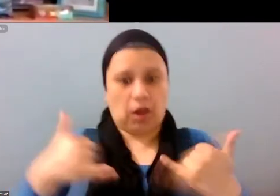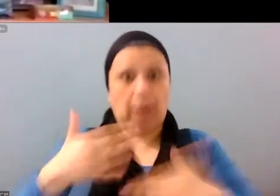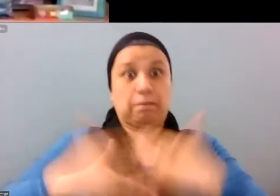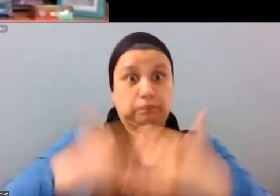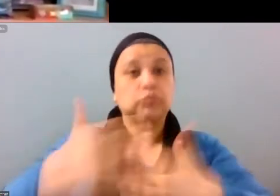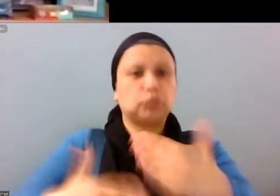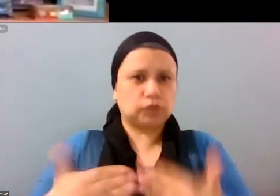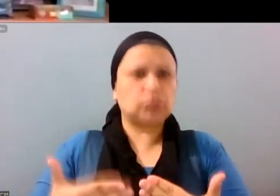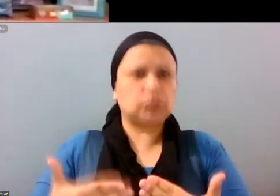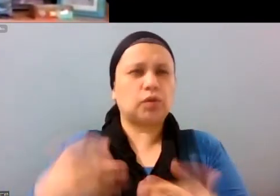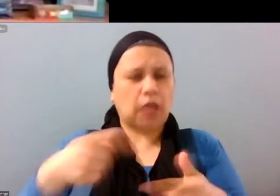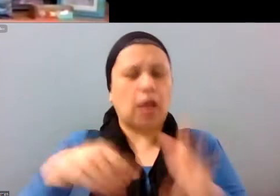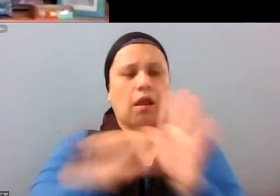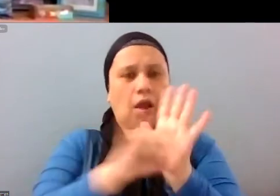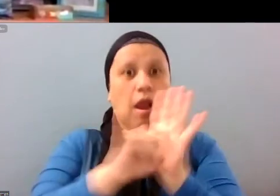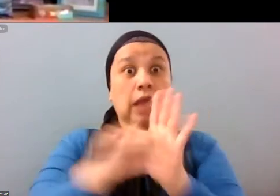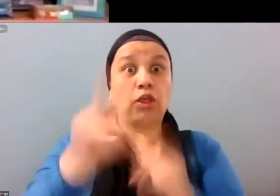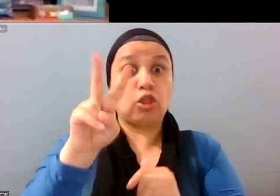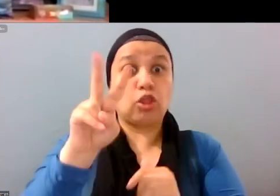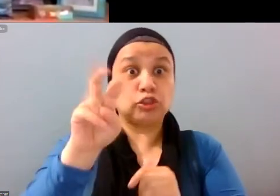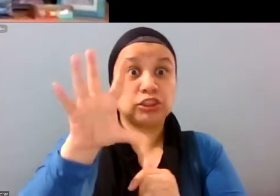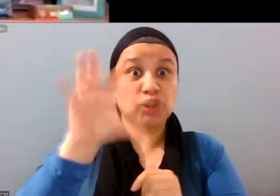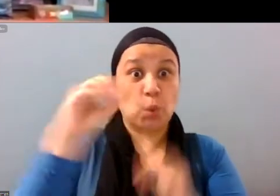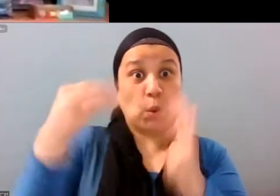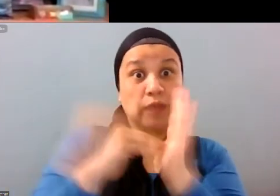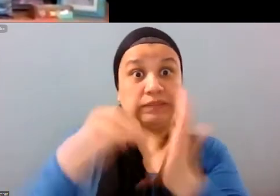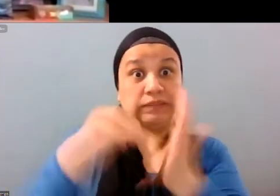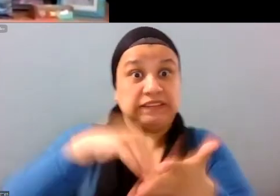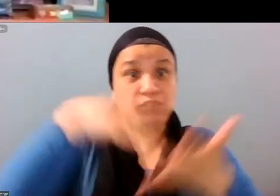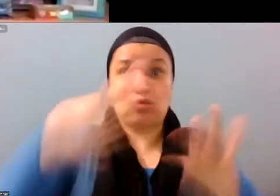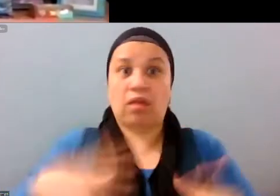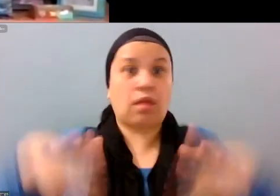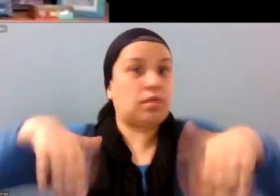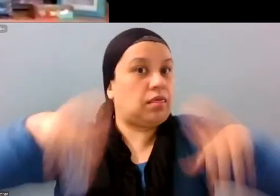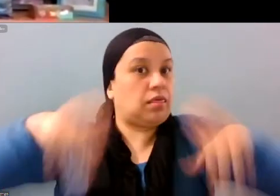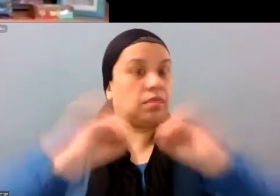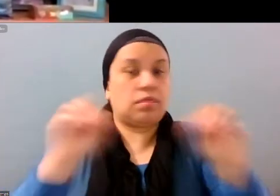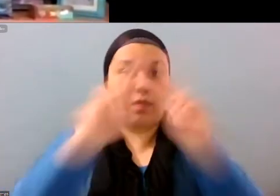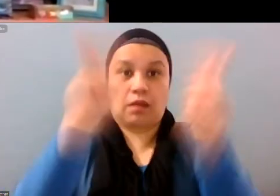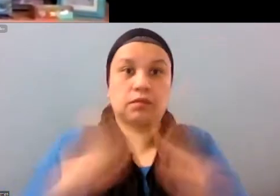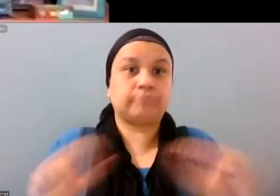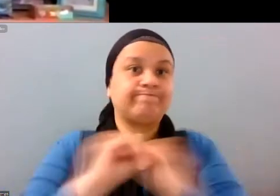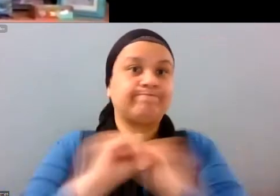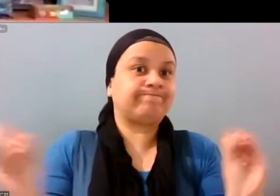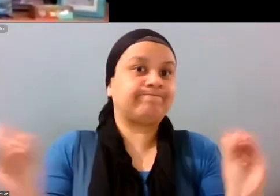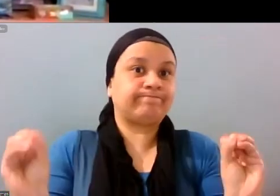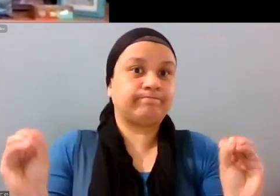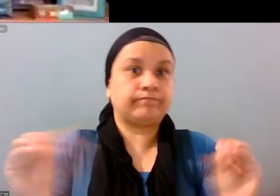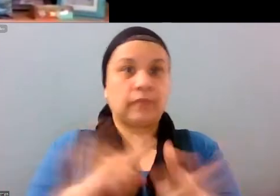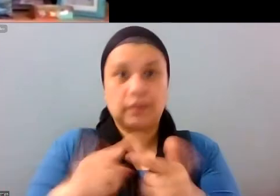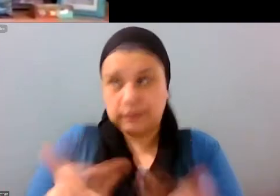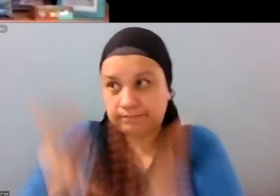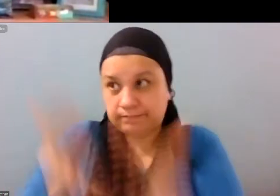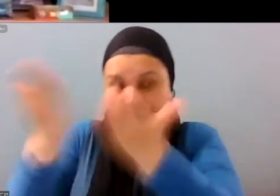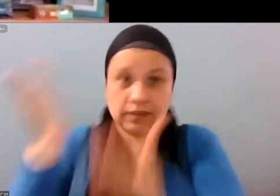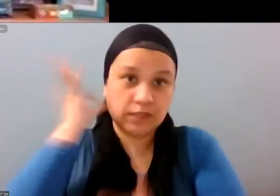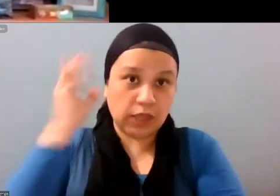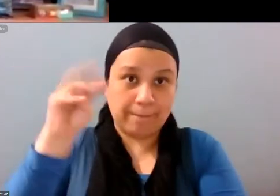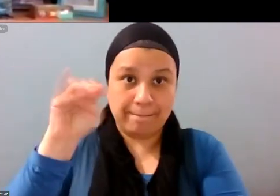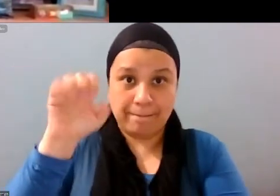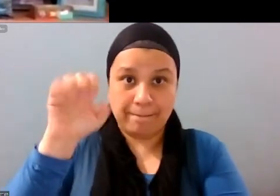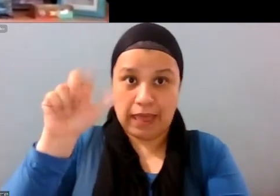identificaron más de 250 mil estudiantes que no tenían ningún tipo de acceso a internet doña Melania les cedo la palabra para que